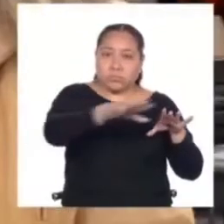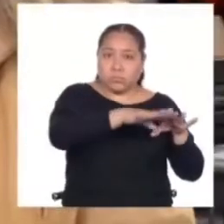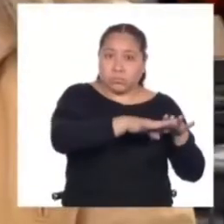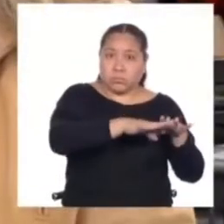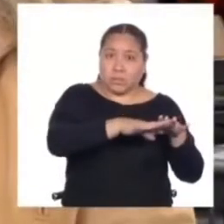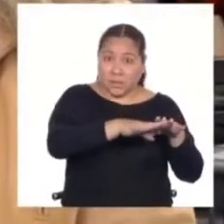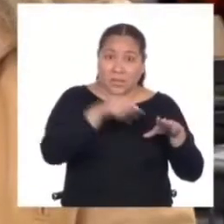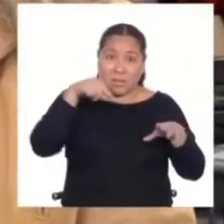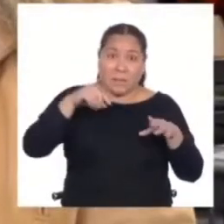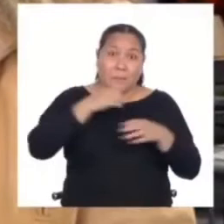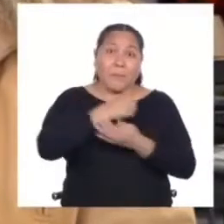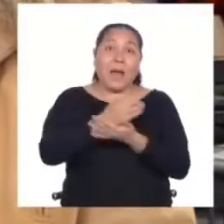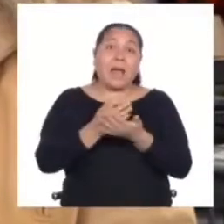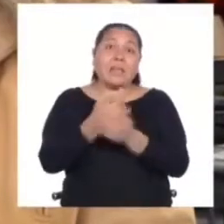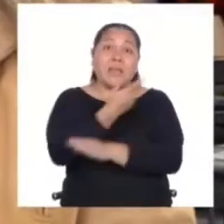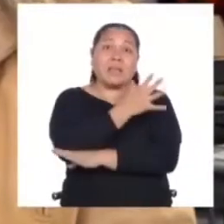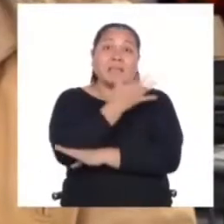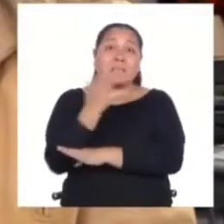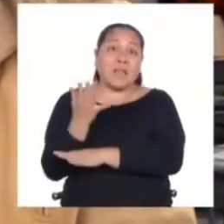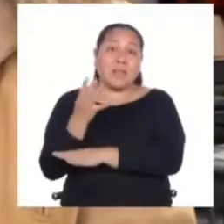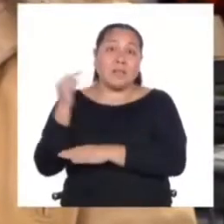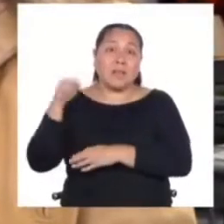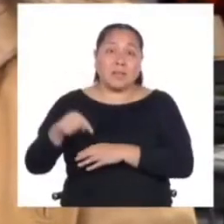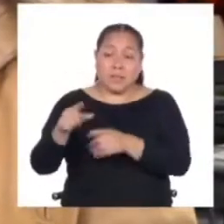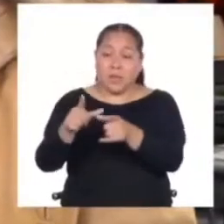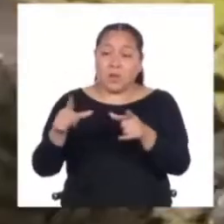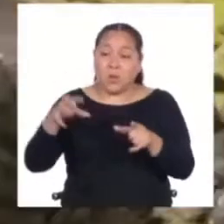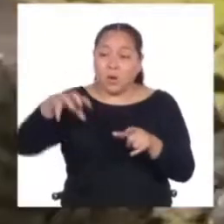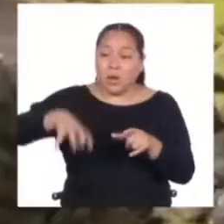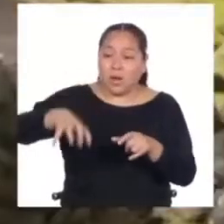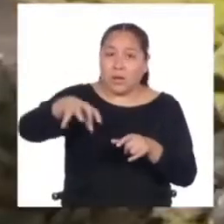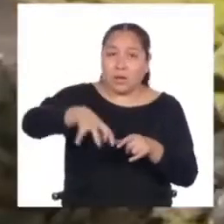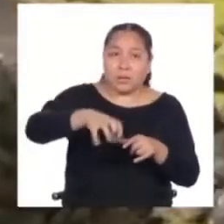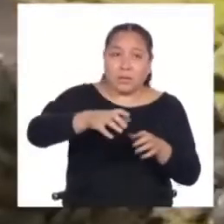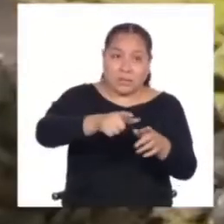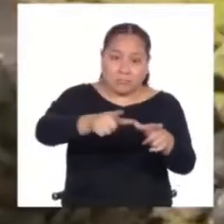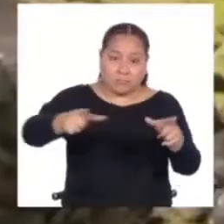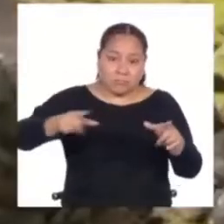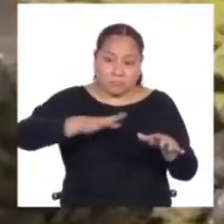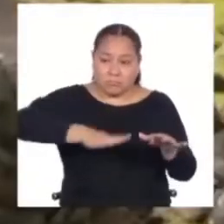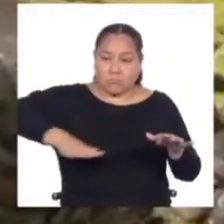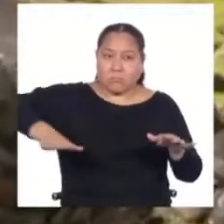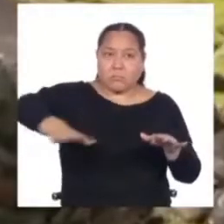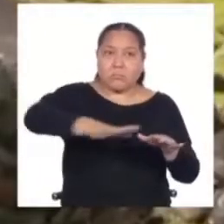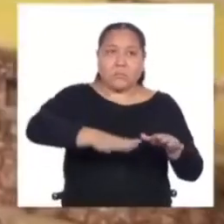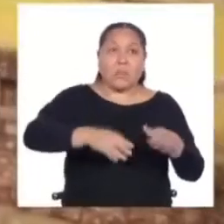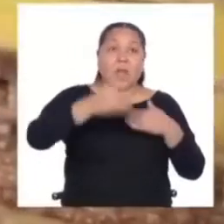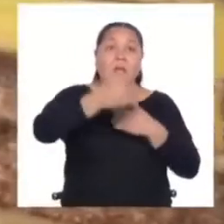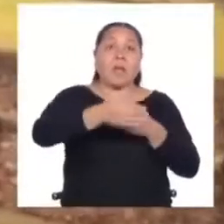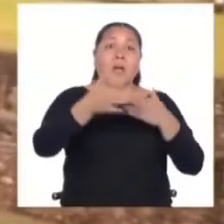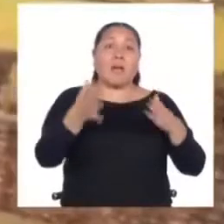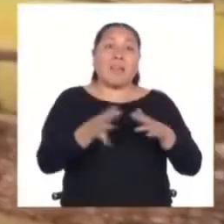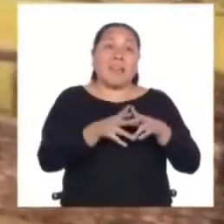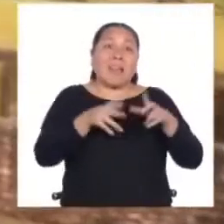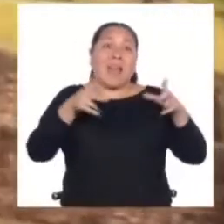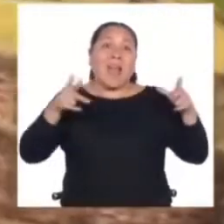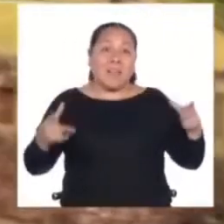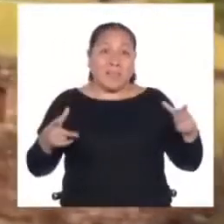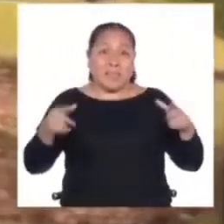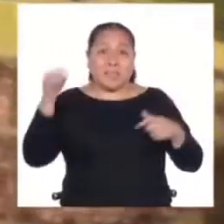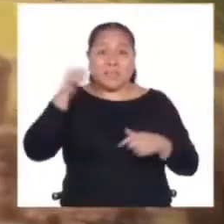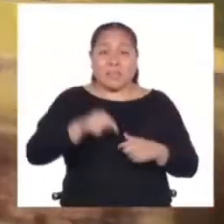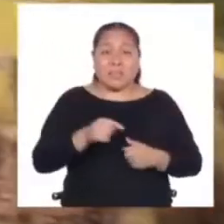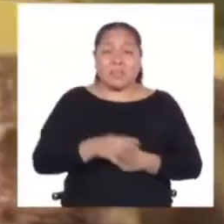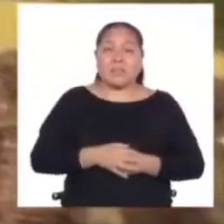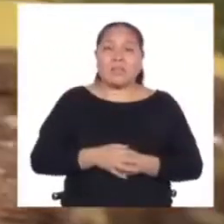selva. Tiene sectores donde hay una especie de plaza, unas habitaciones grandes conocidas como